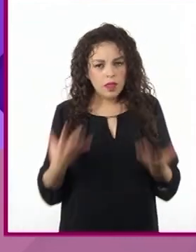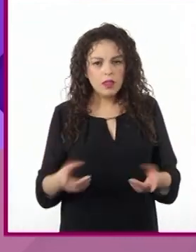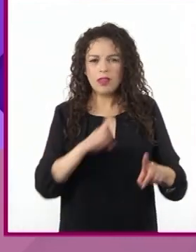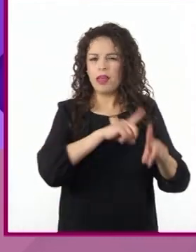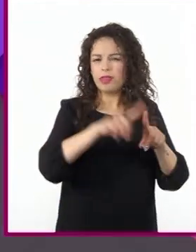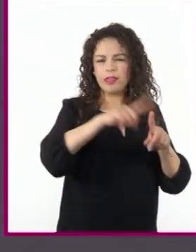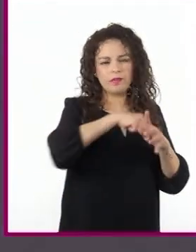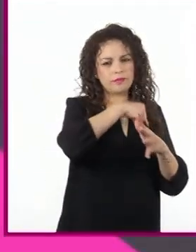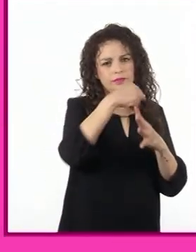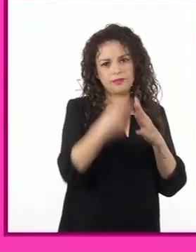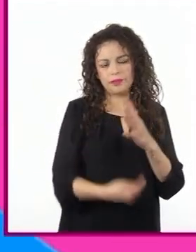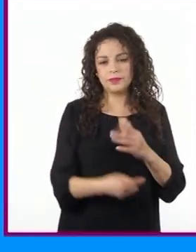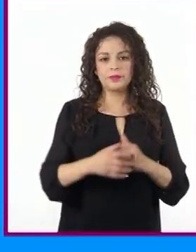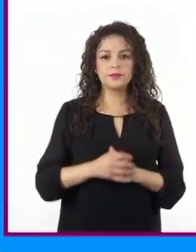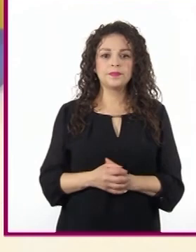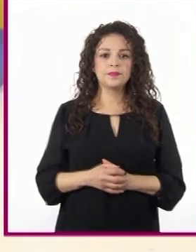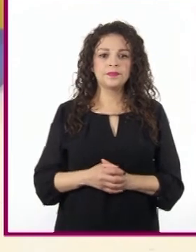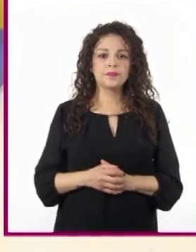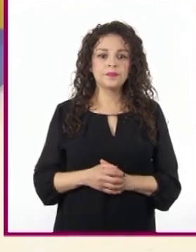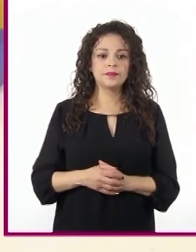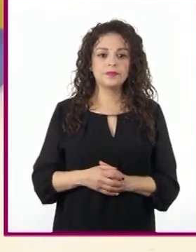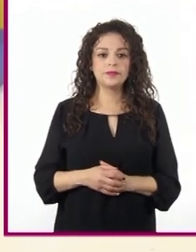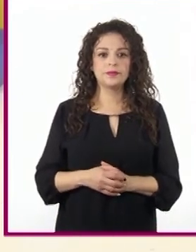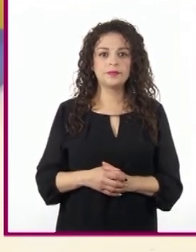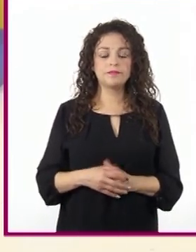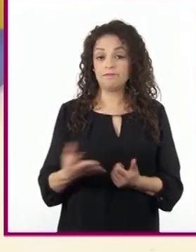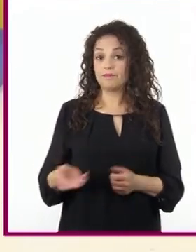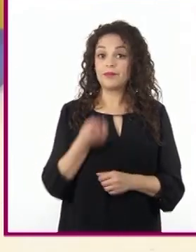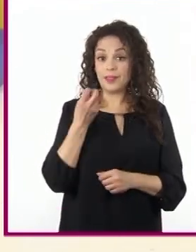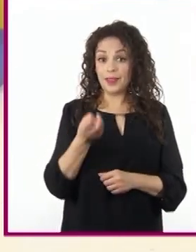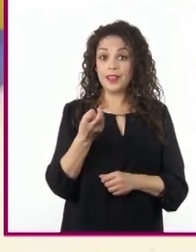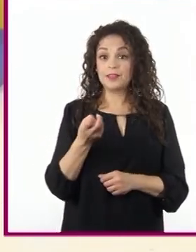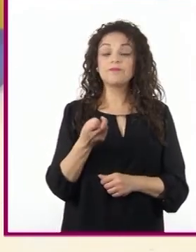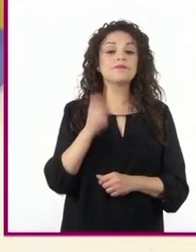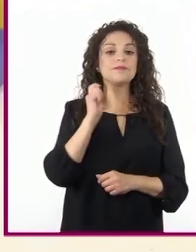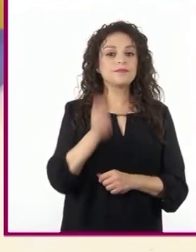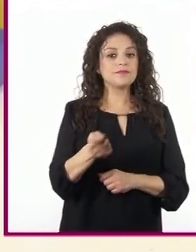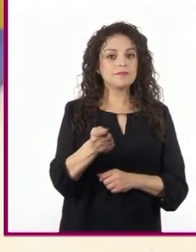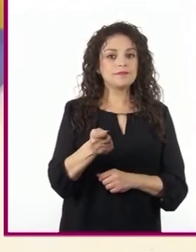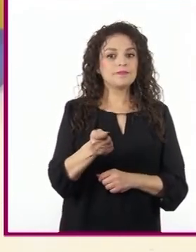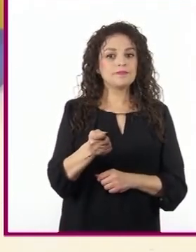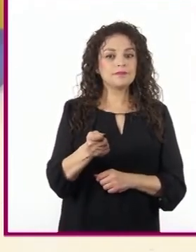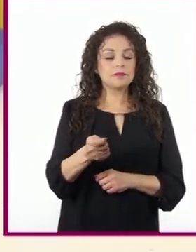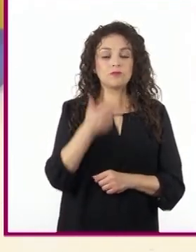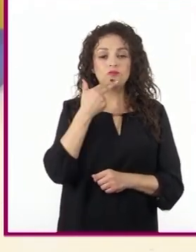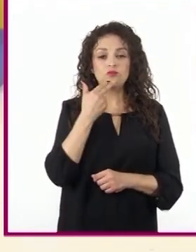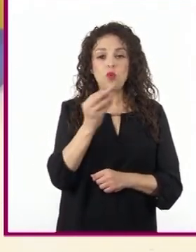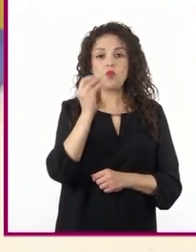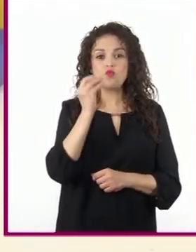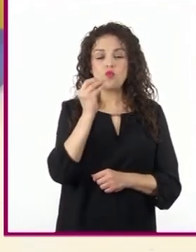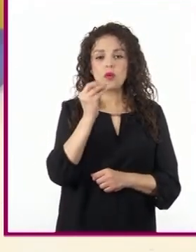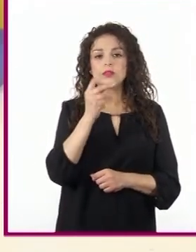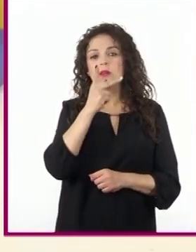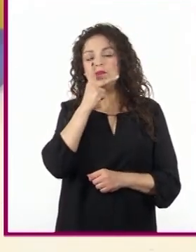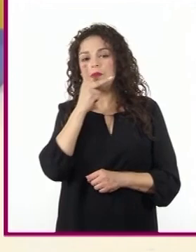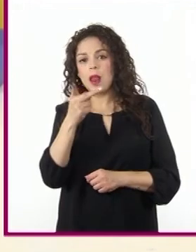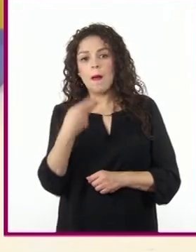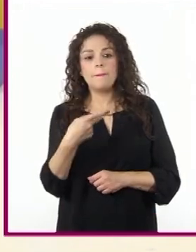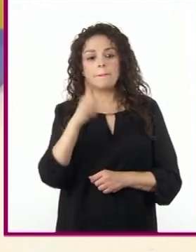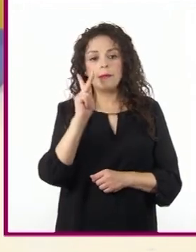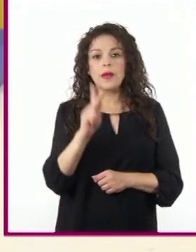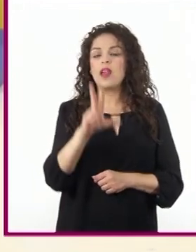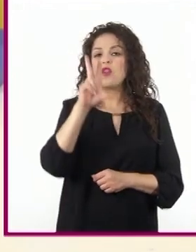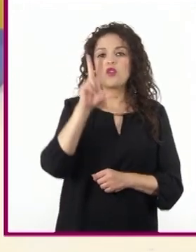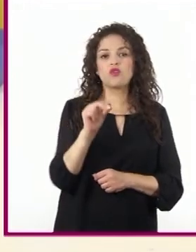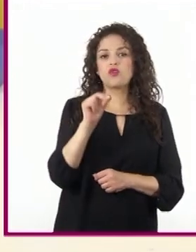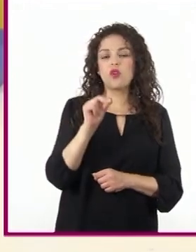etc. Es aquí donde nos encontramos frente a un término muy utilizado y poco valorado: